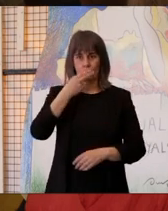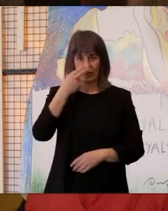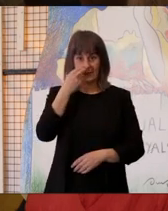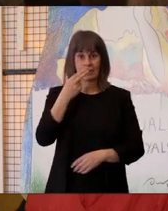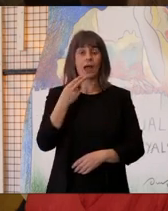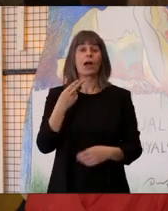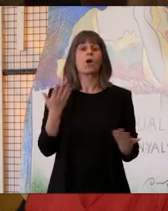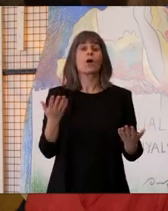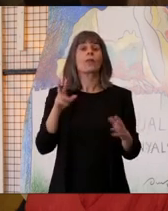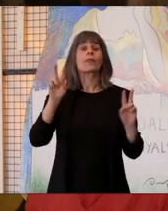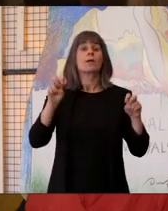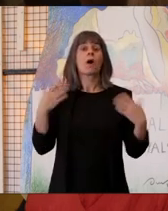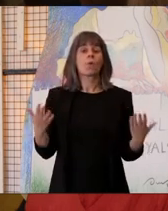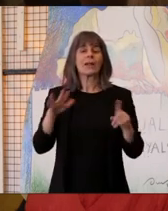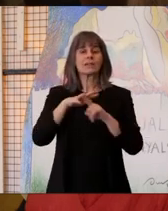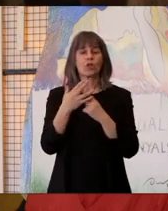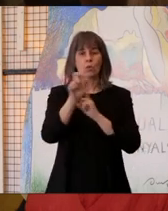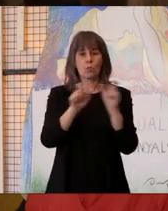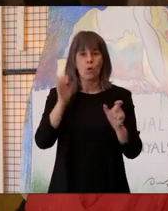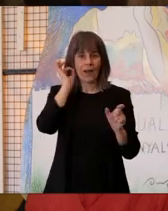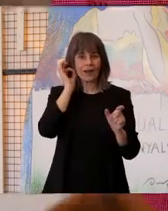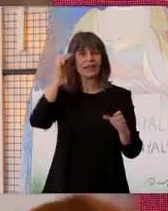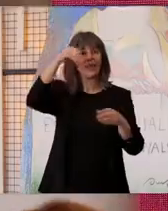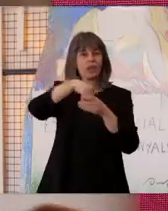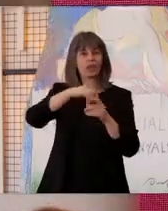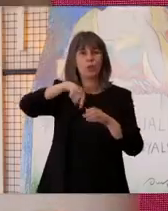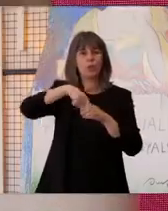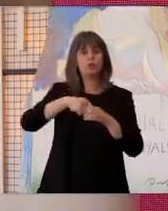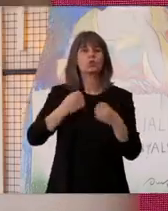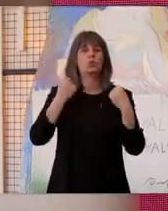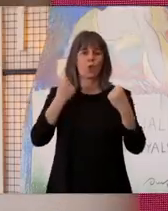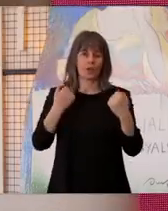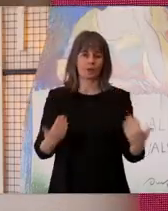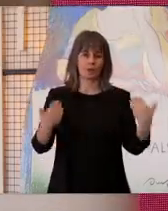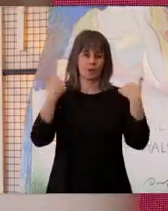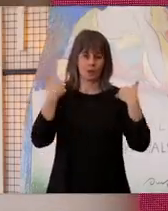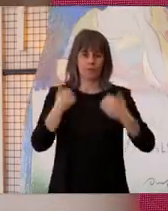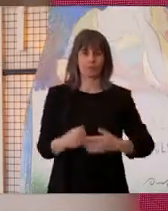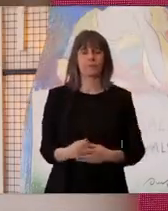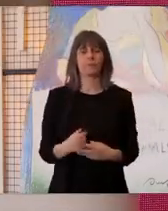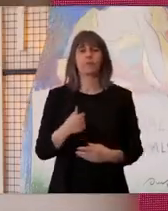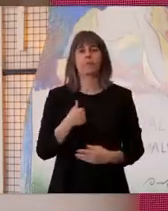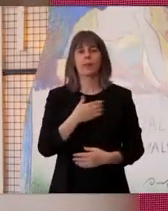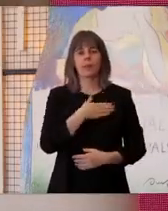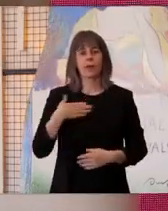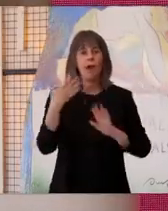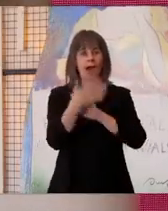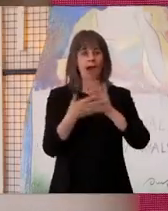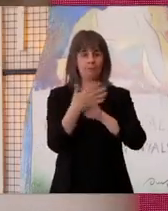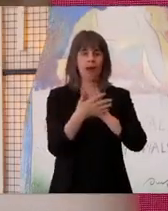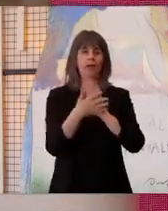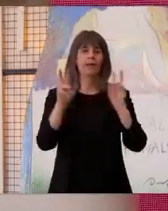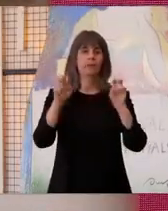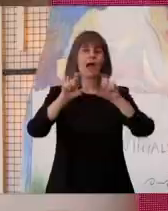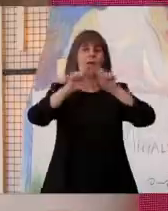la situación de las mujeres dentro de puestos de poder y responsabilidad yo voy a hablar de las empresas